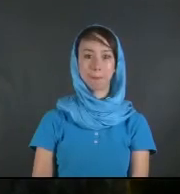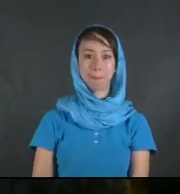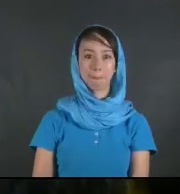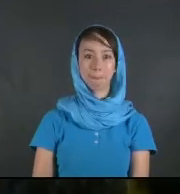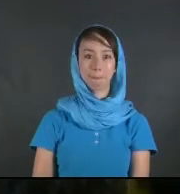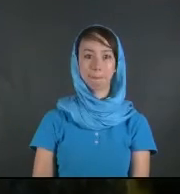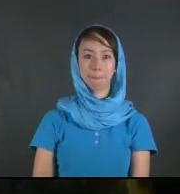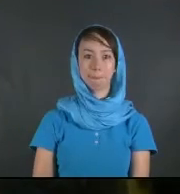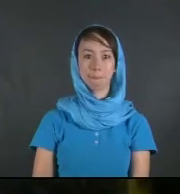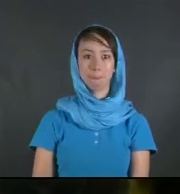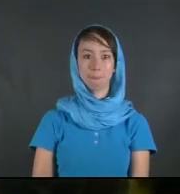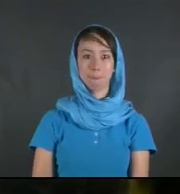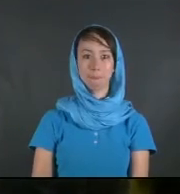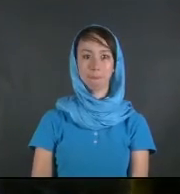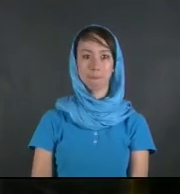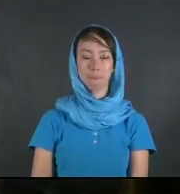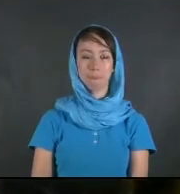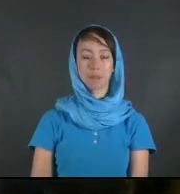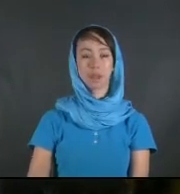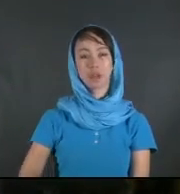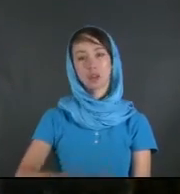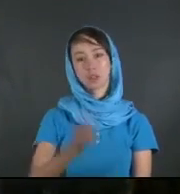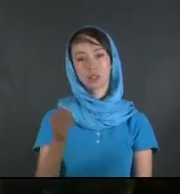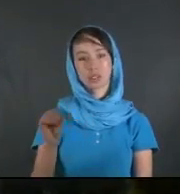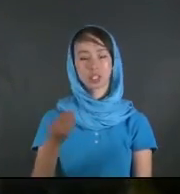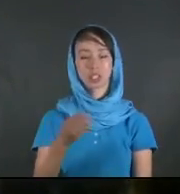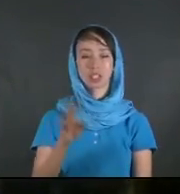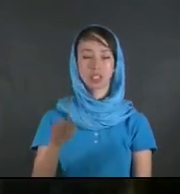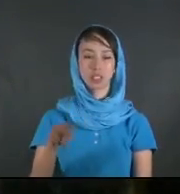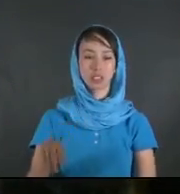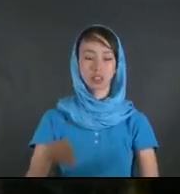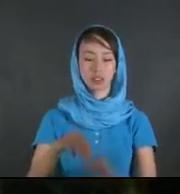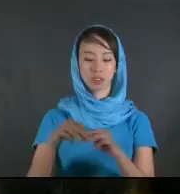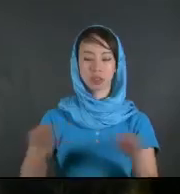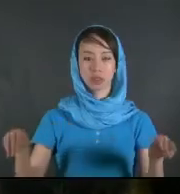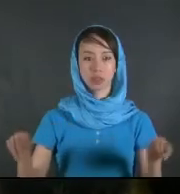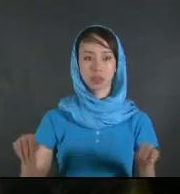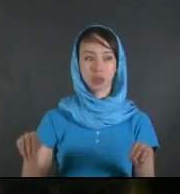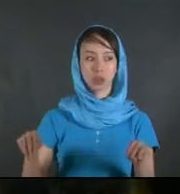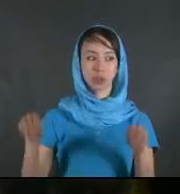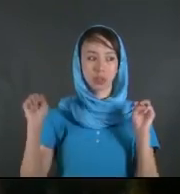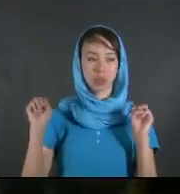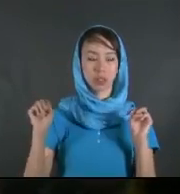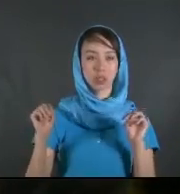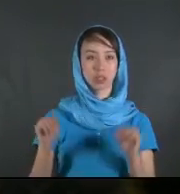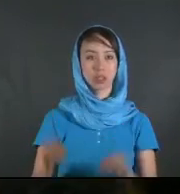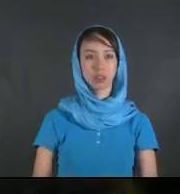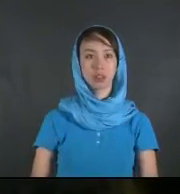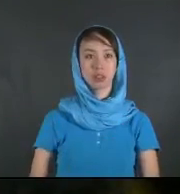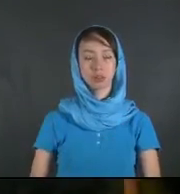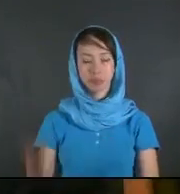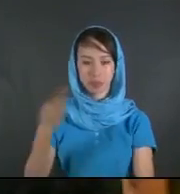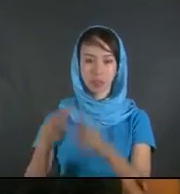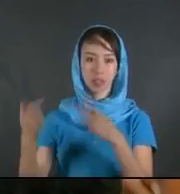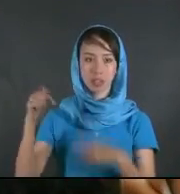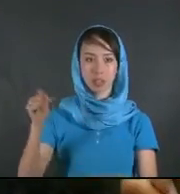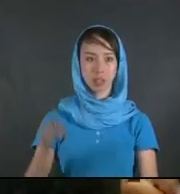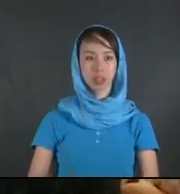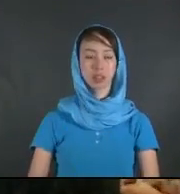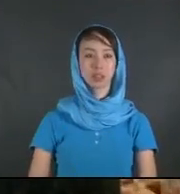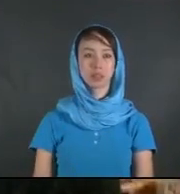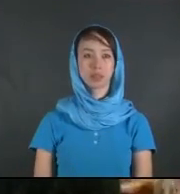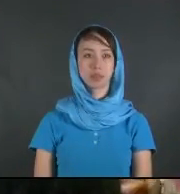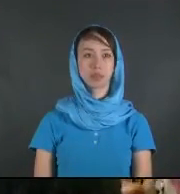hermanos hermanados otros hermanos que quieren cobertura adelso flores Ana marleni de flores José Flores catherin Flores